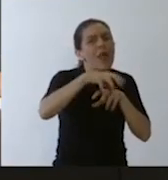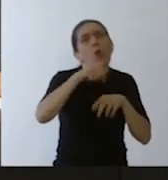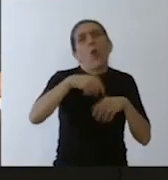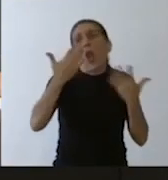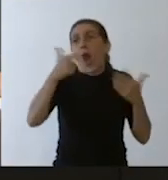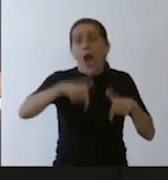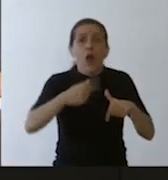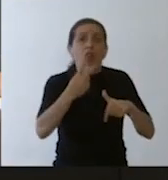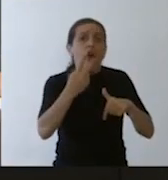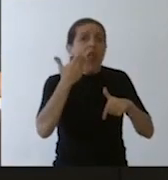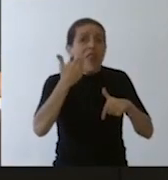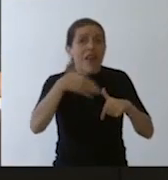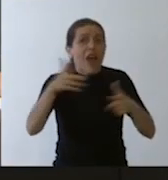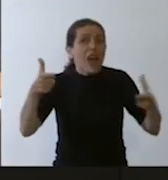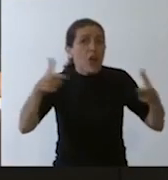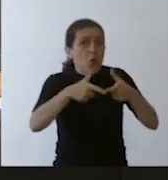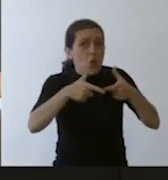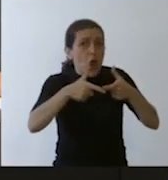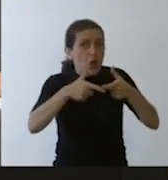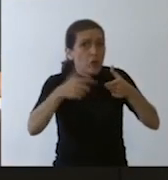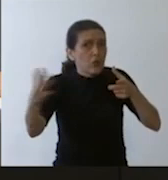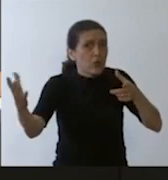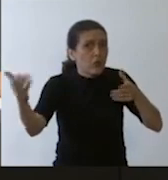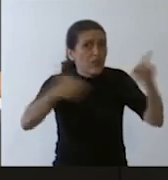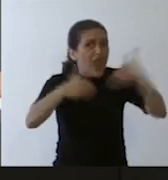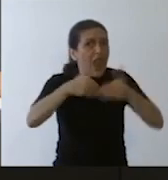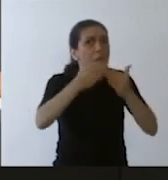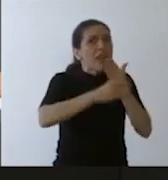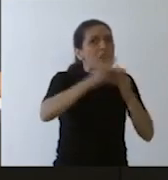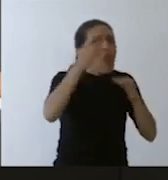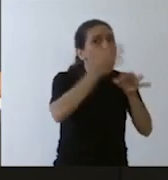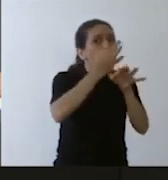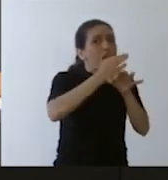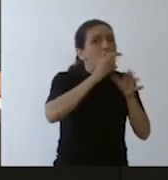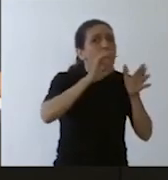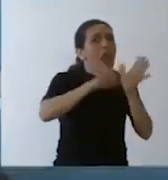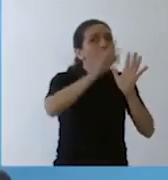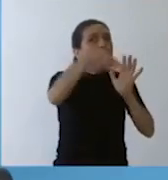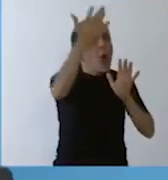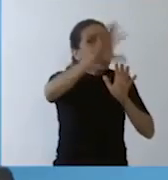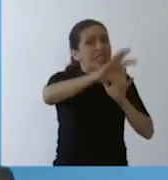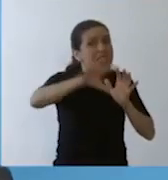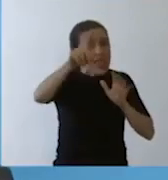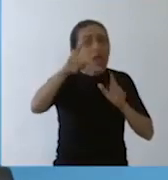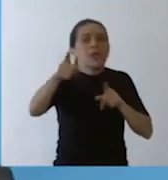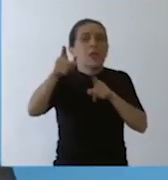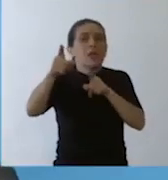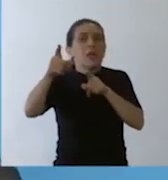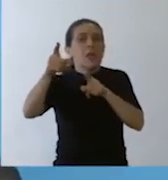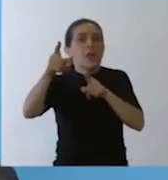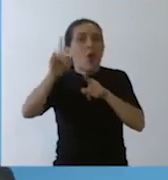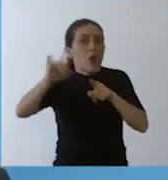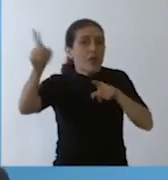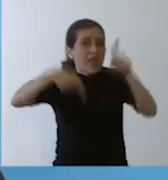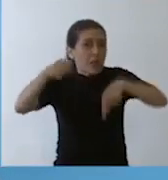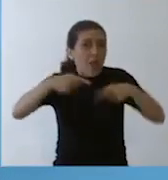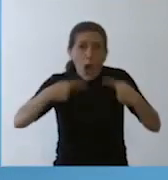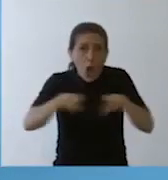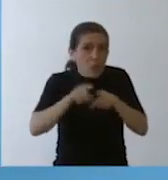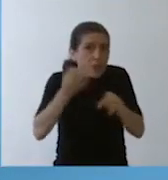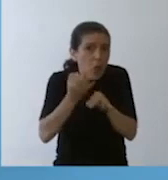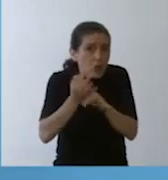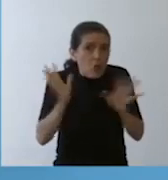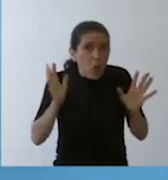tarde tenemos una reunión con las universidades y los ministros de Educación de las provincias. No, las universidades es como las escuelas, es decir, si hay un